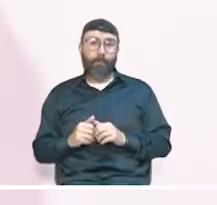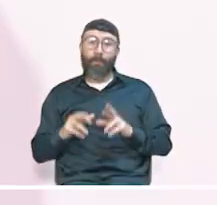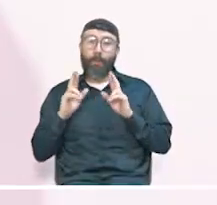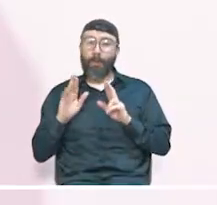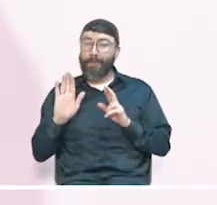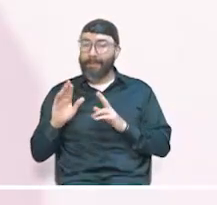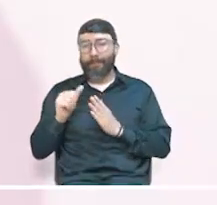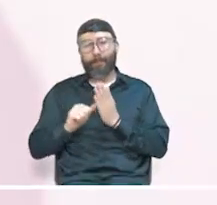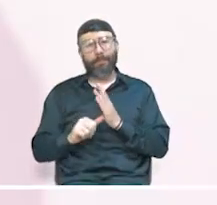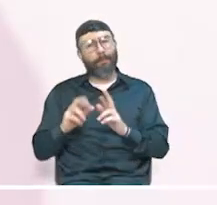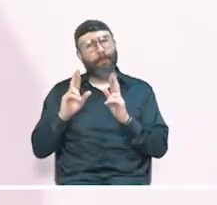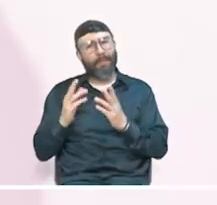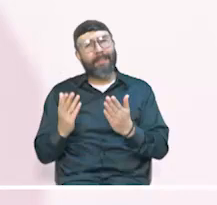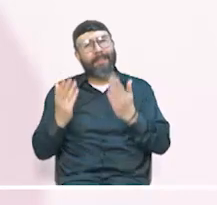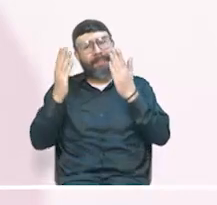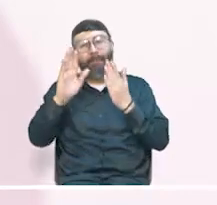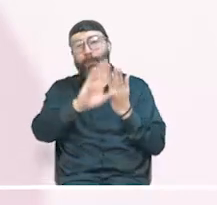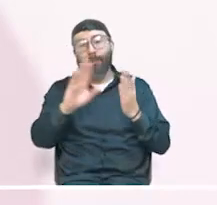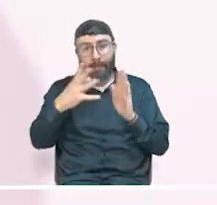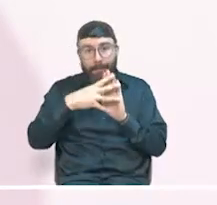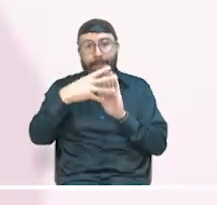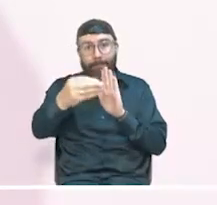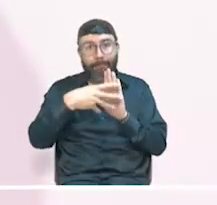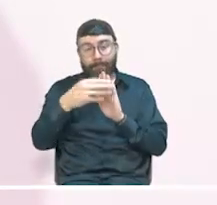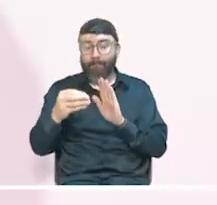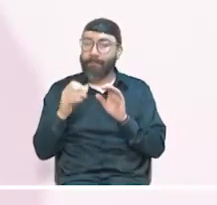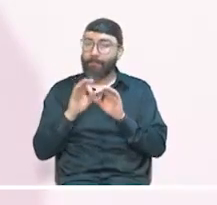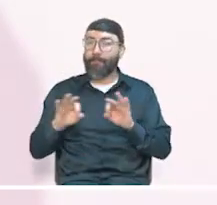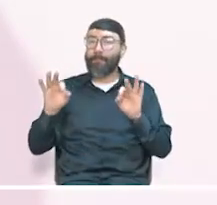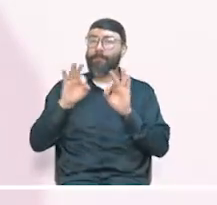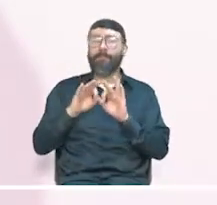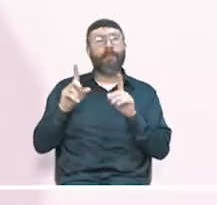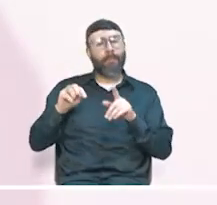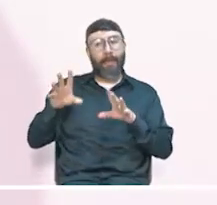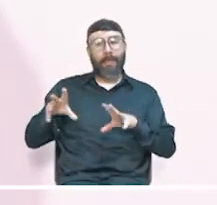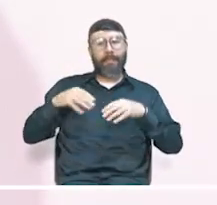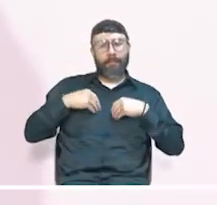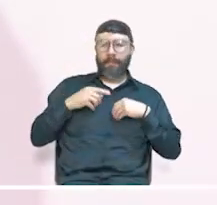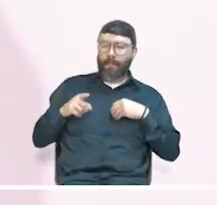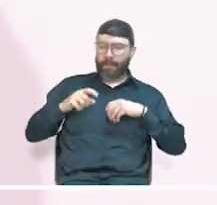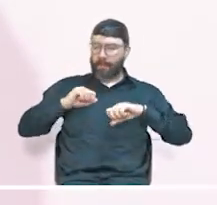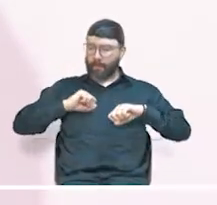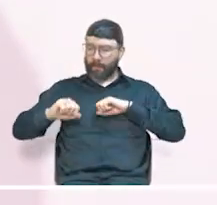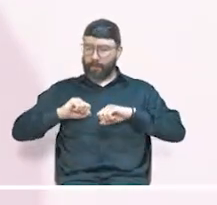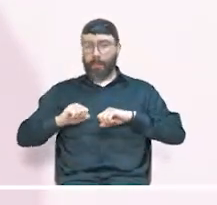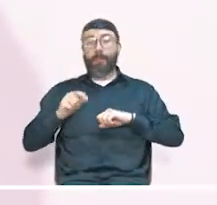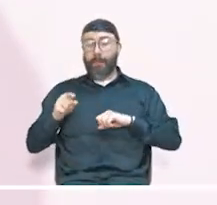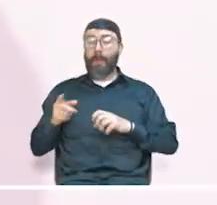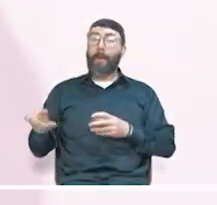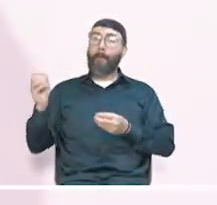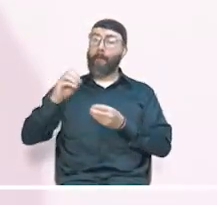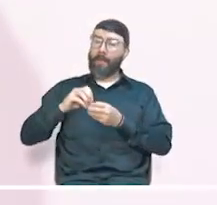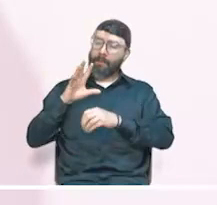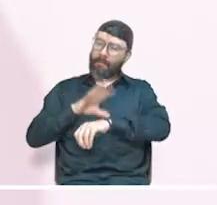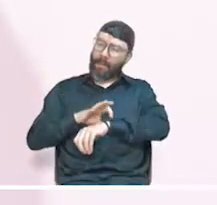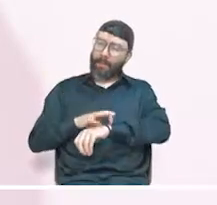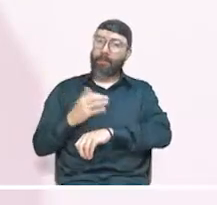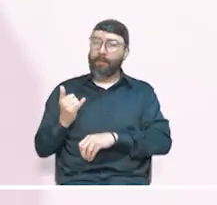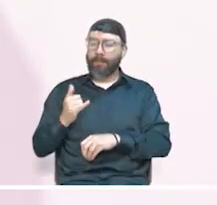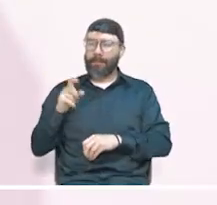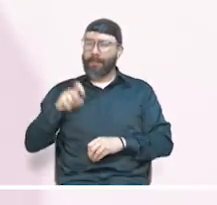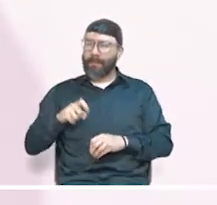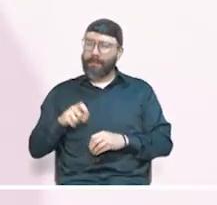sido de gran utilidad para ustedes. Entonces, reconocer que el ejercicio es un medicamento más. Requiere una prescripción, requiere